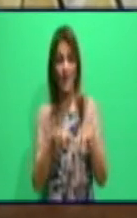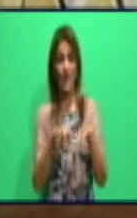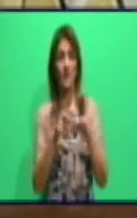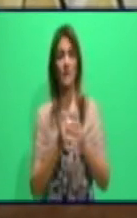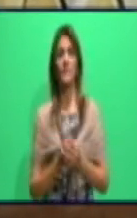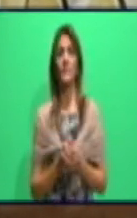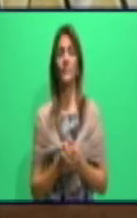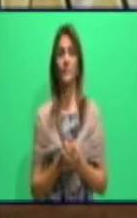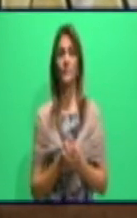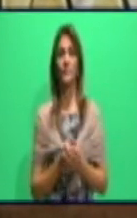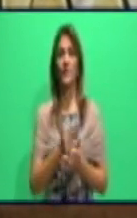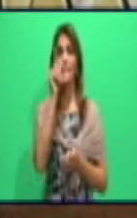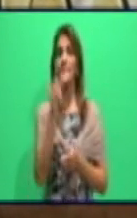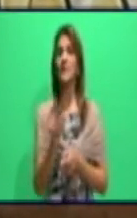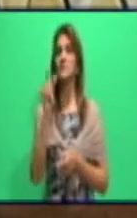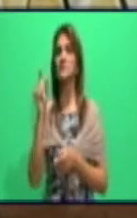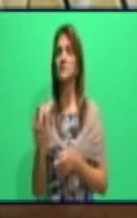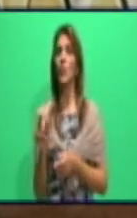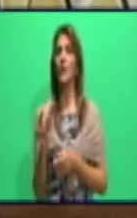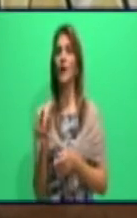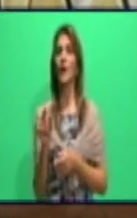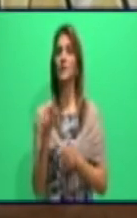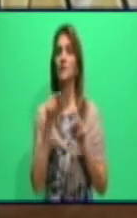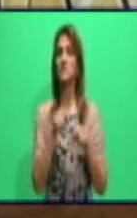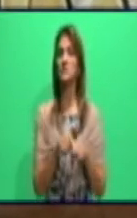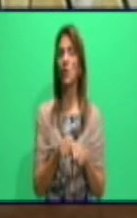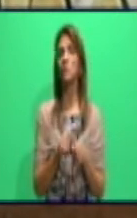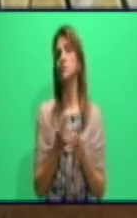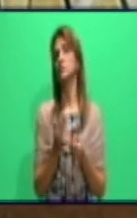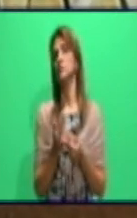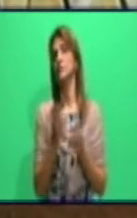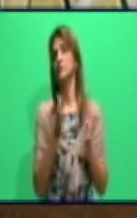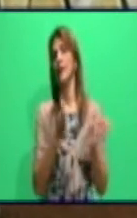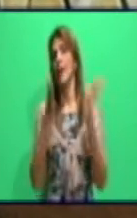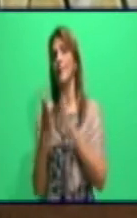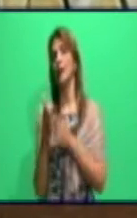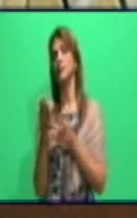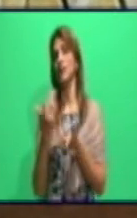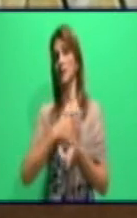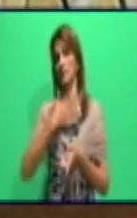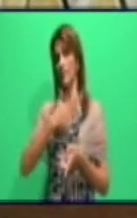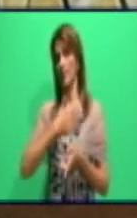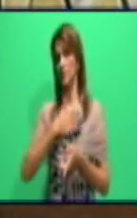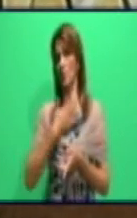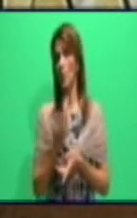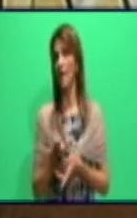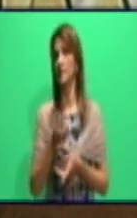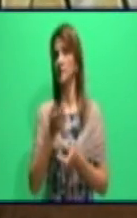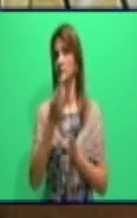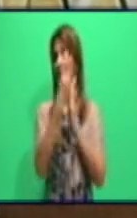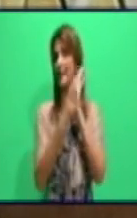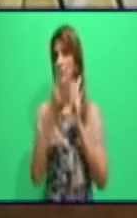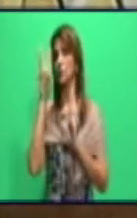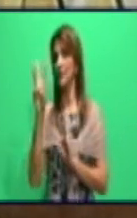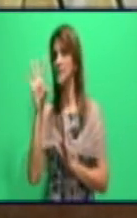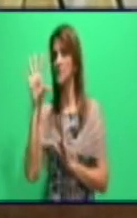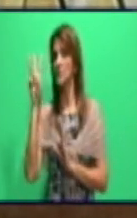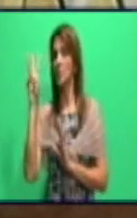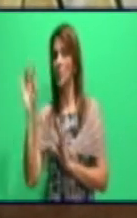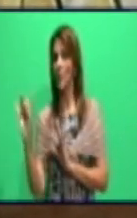que son del sector no estatal que lo que estaba tipificado el 357 pero que se